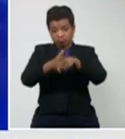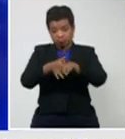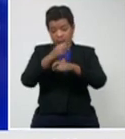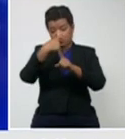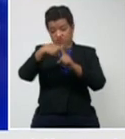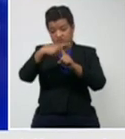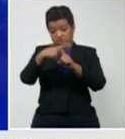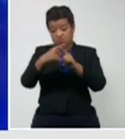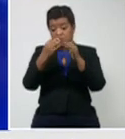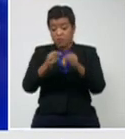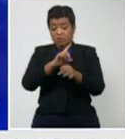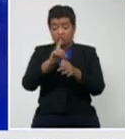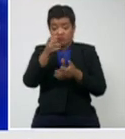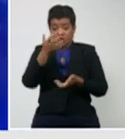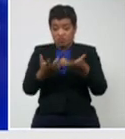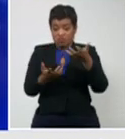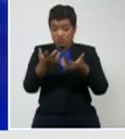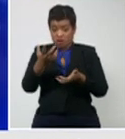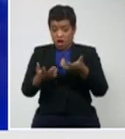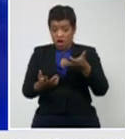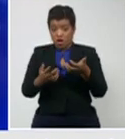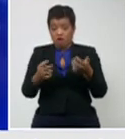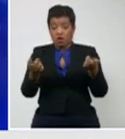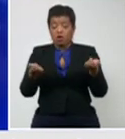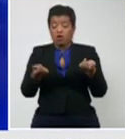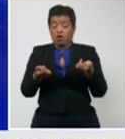donde hay tránsito, por lo menos